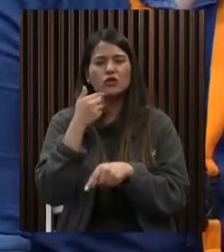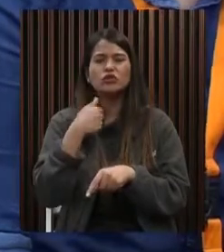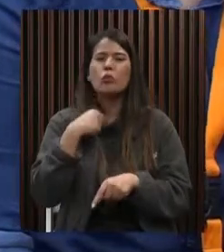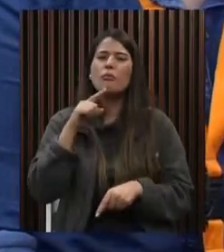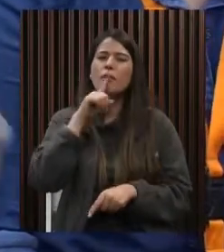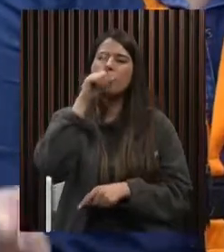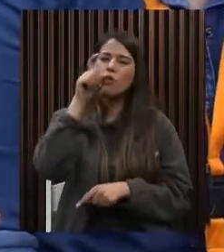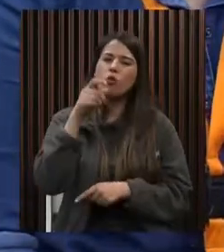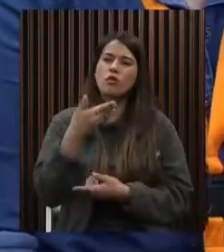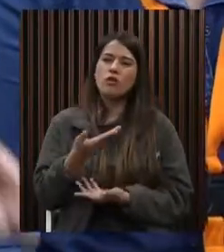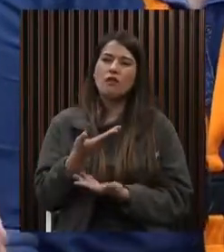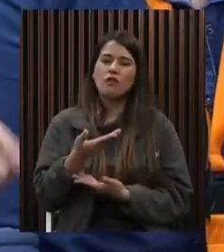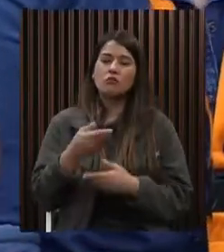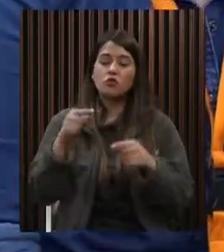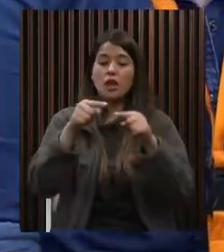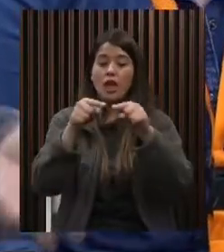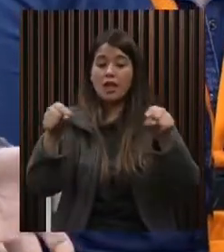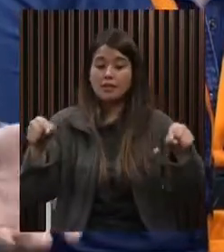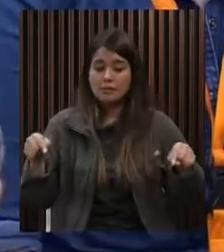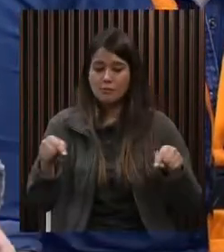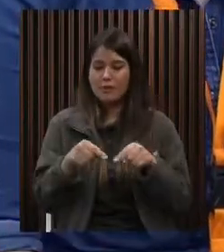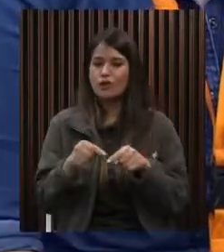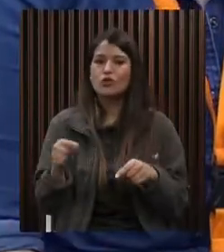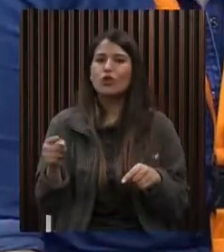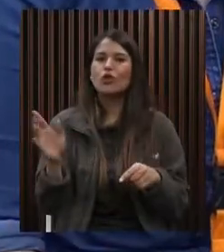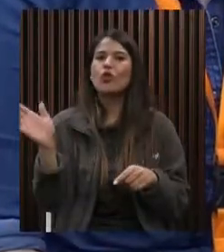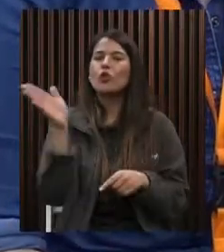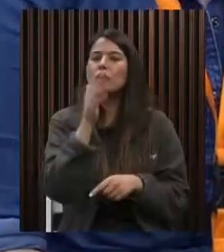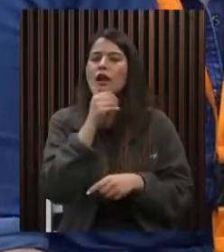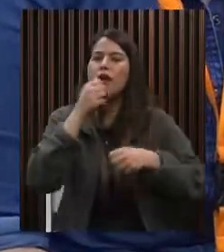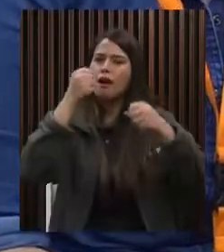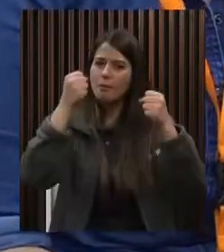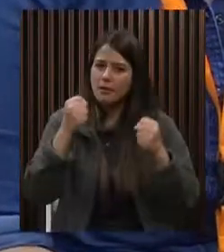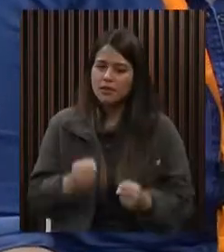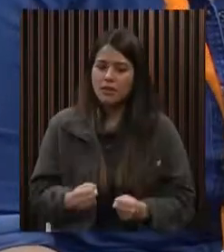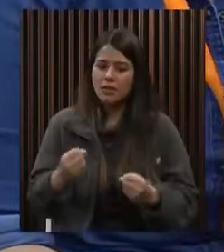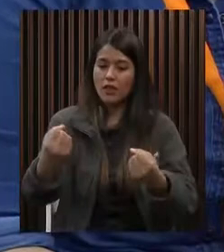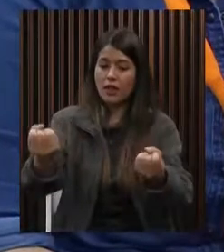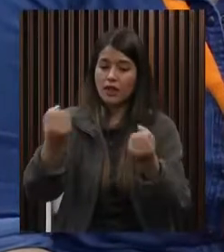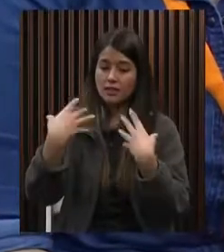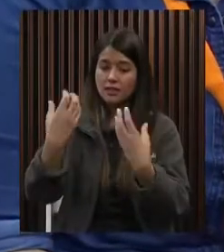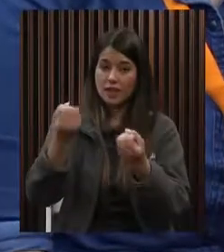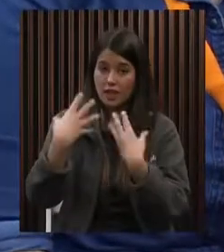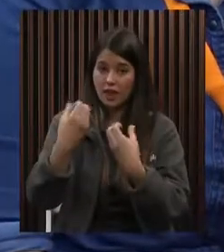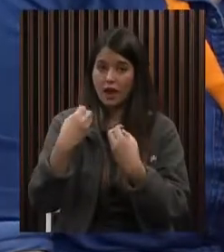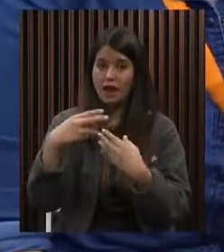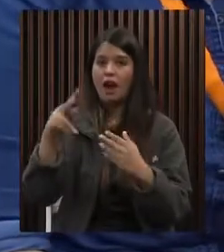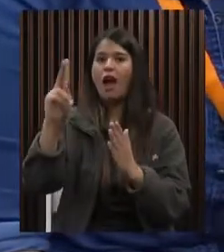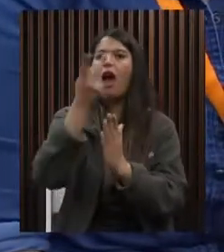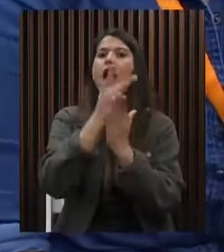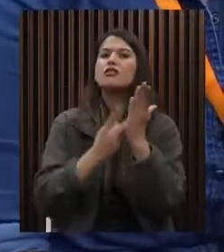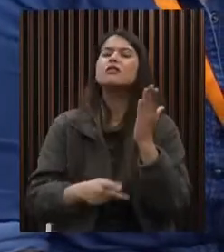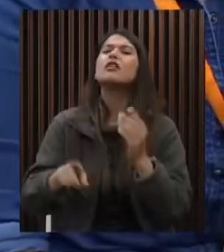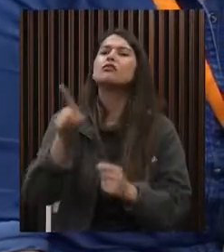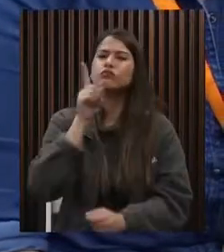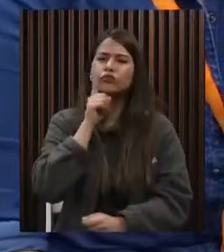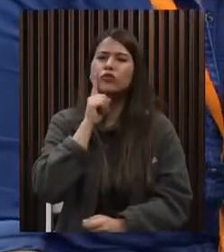preguntaba, claro, los espacios no tienen la capacidad de poder formar a los artistas que puedan tener alguna